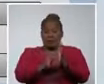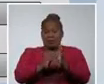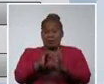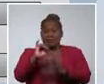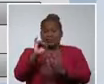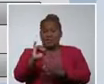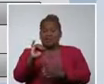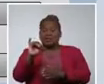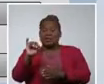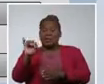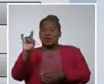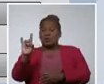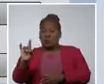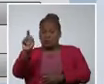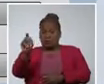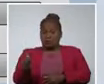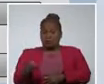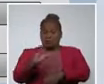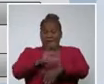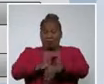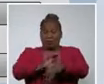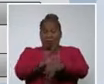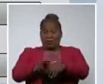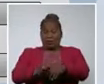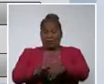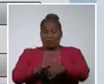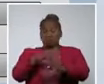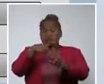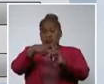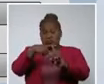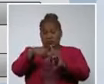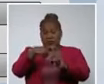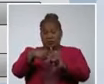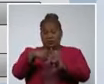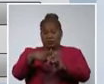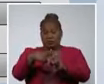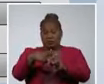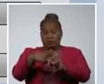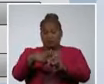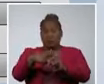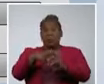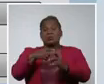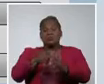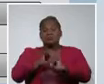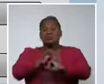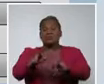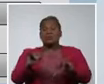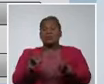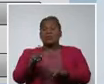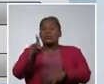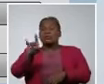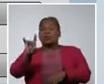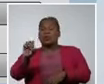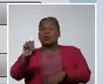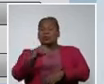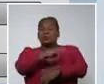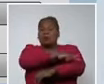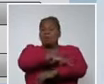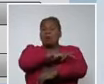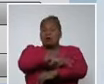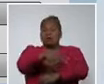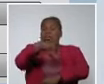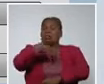240.669 casos en el mundo. Se siguen reportando 190 países y 29